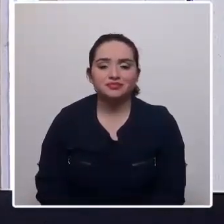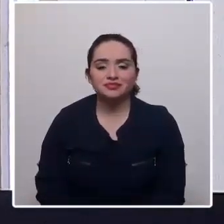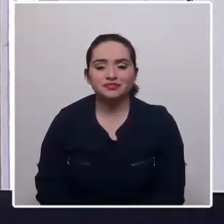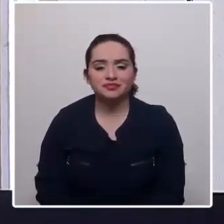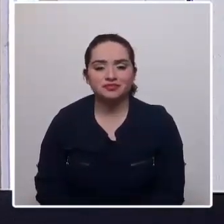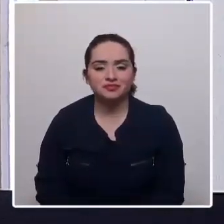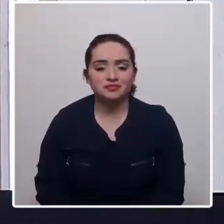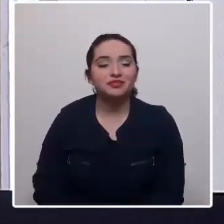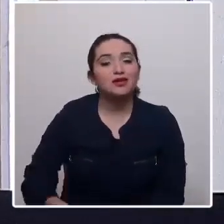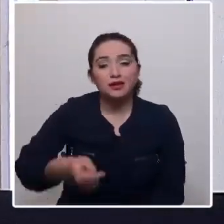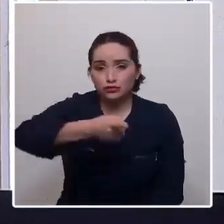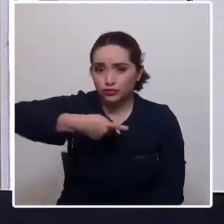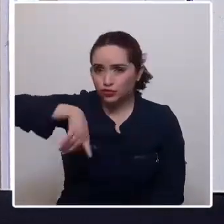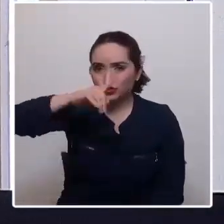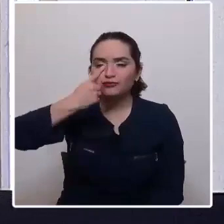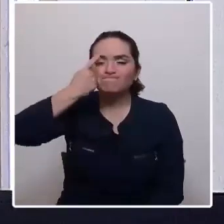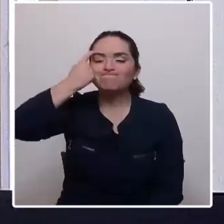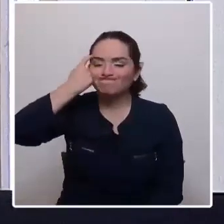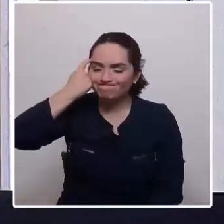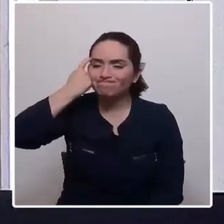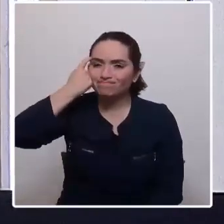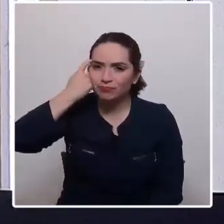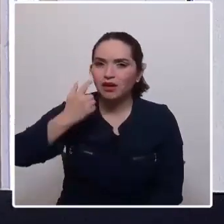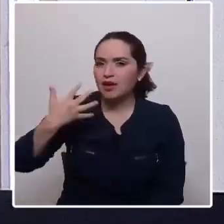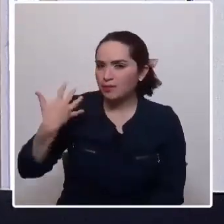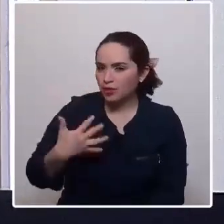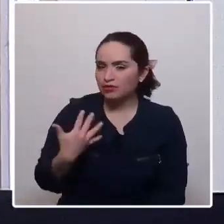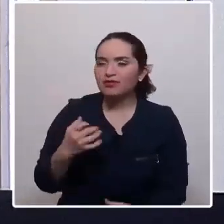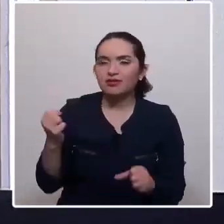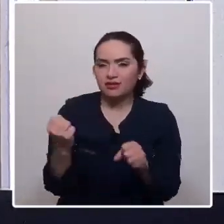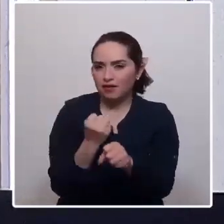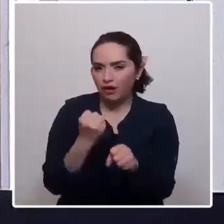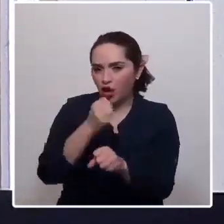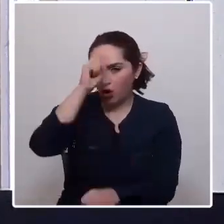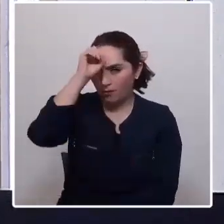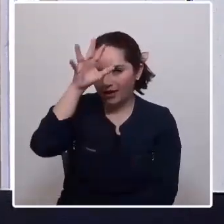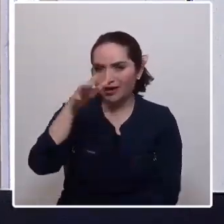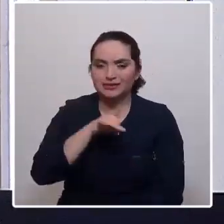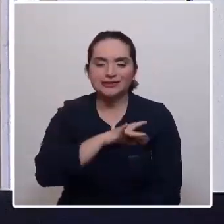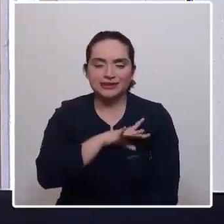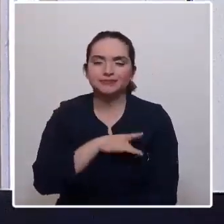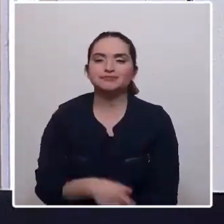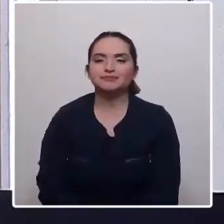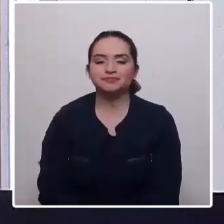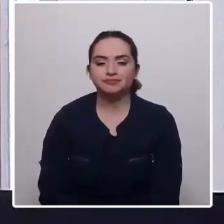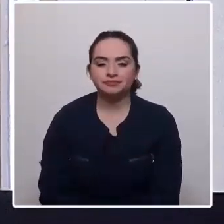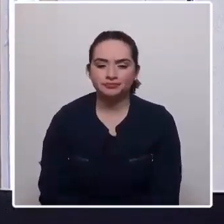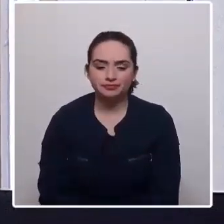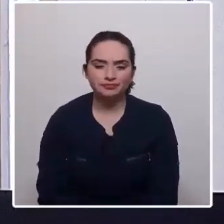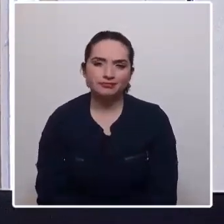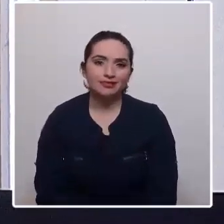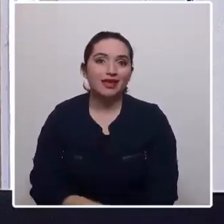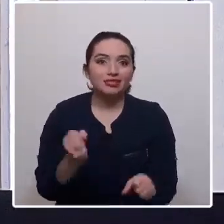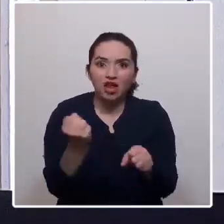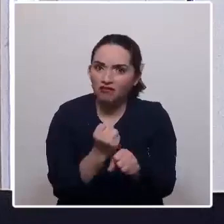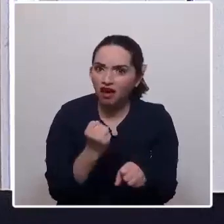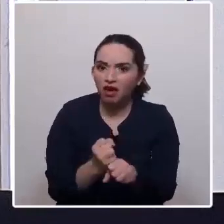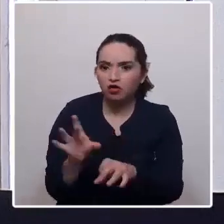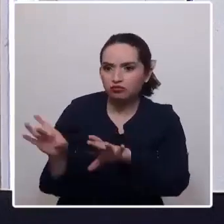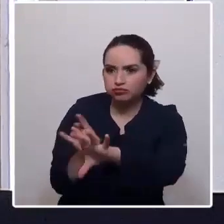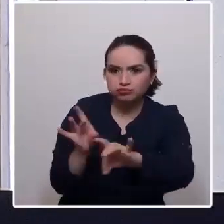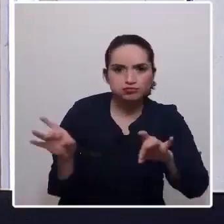somos conscientes de la importancia de la actividad minera en Chile. Genera una gran cantidad de empleo de forma